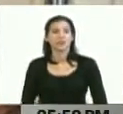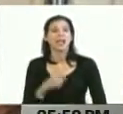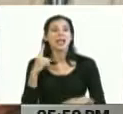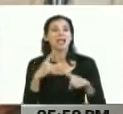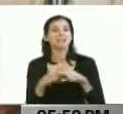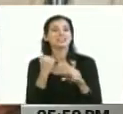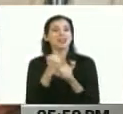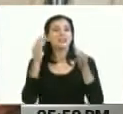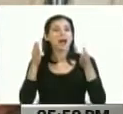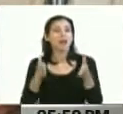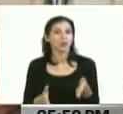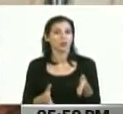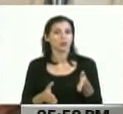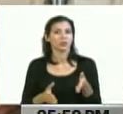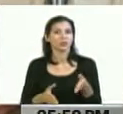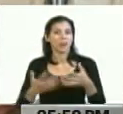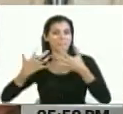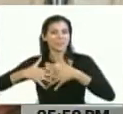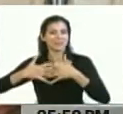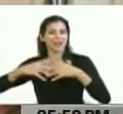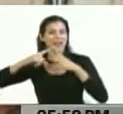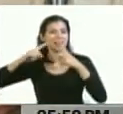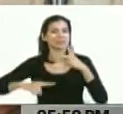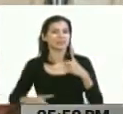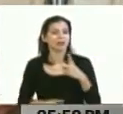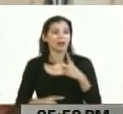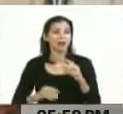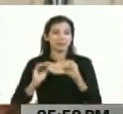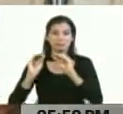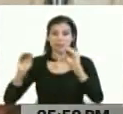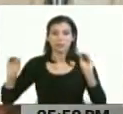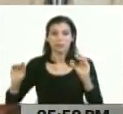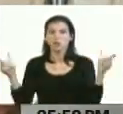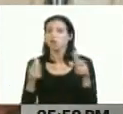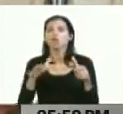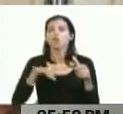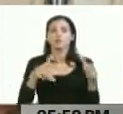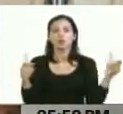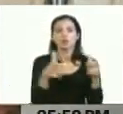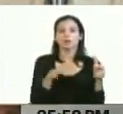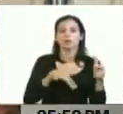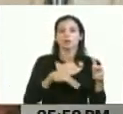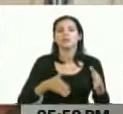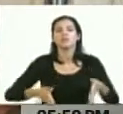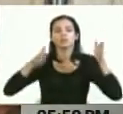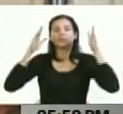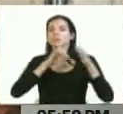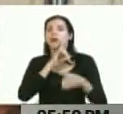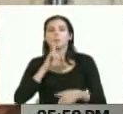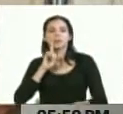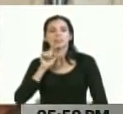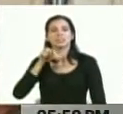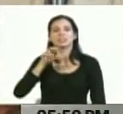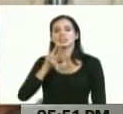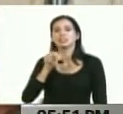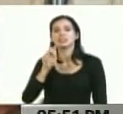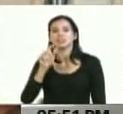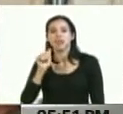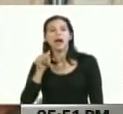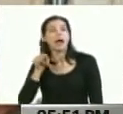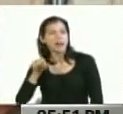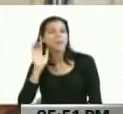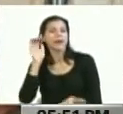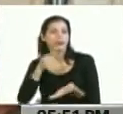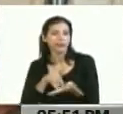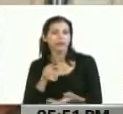de Corpo Elec, y que estaba llamando a estas reuniones en un edificio llamado Cinta, precisamente en Maracay.